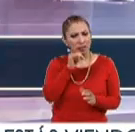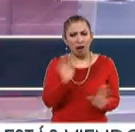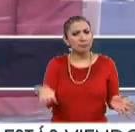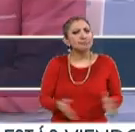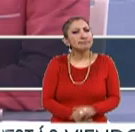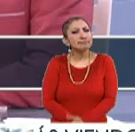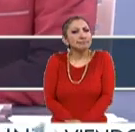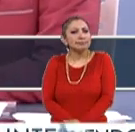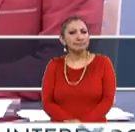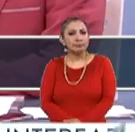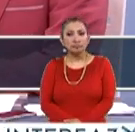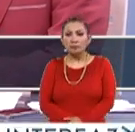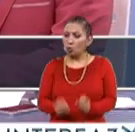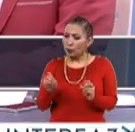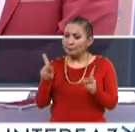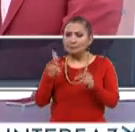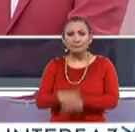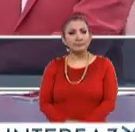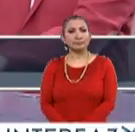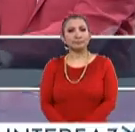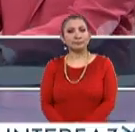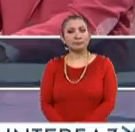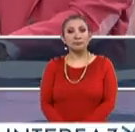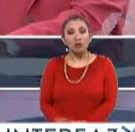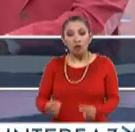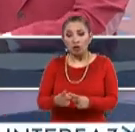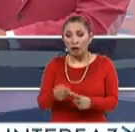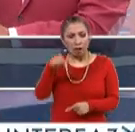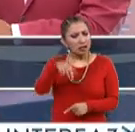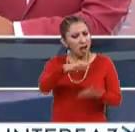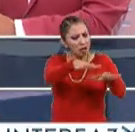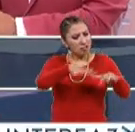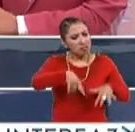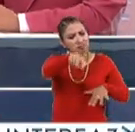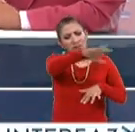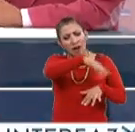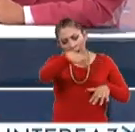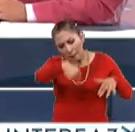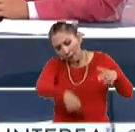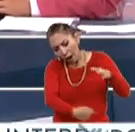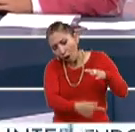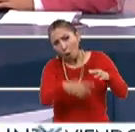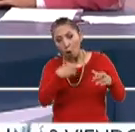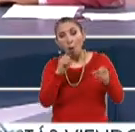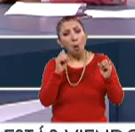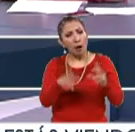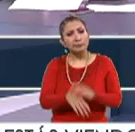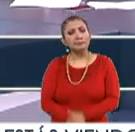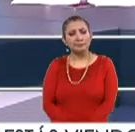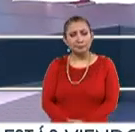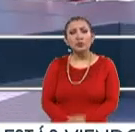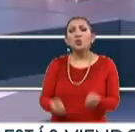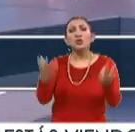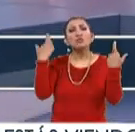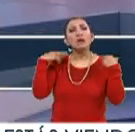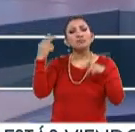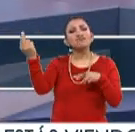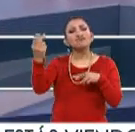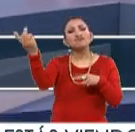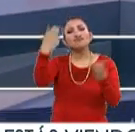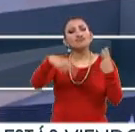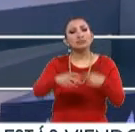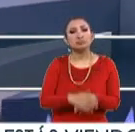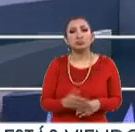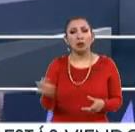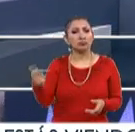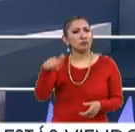mañana. Y me dicen, ¿está bien? ¿Y dónde? Aquí en el auditorio que tienen ustedes abajo. Está bien. ¿Y cuántos maestros necesita?